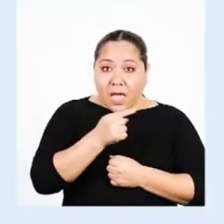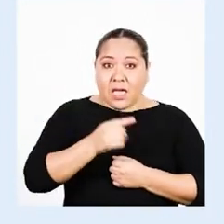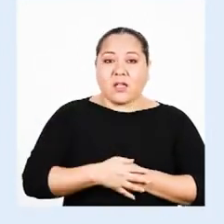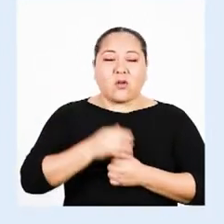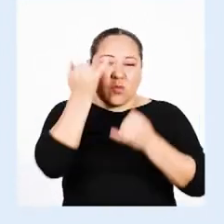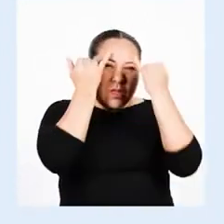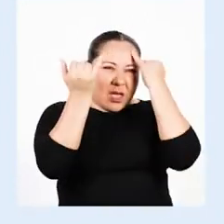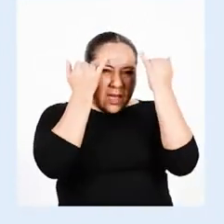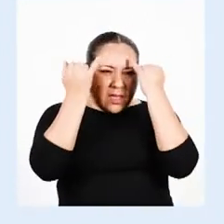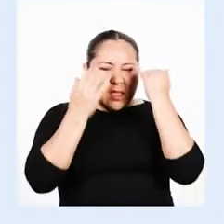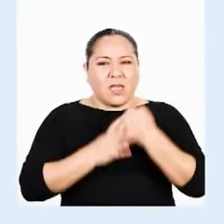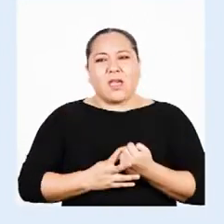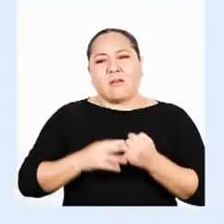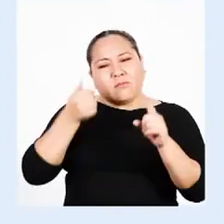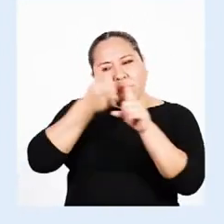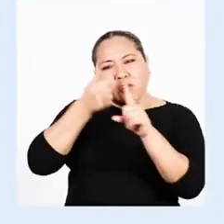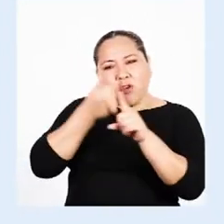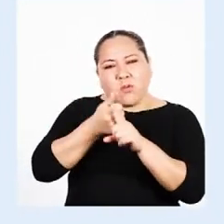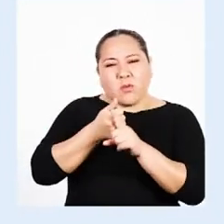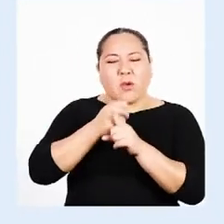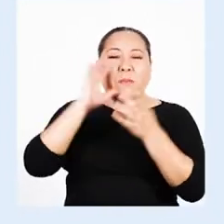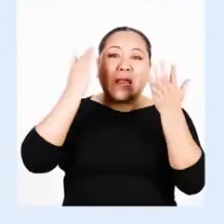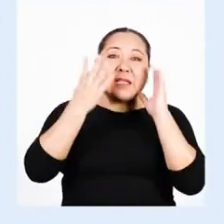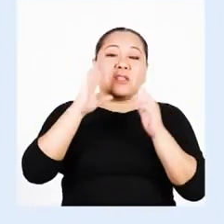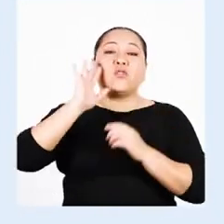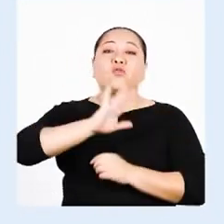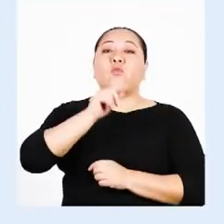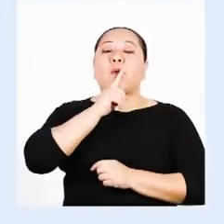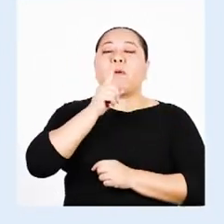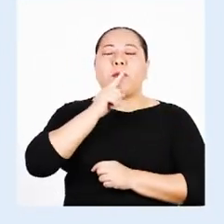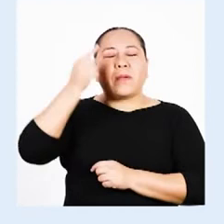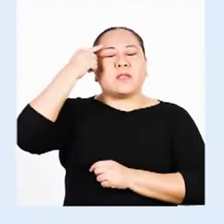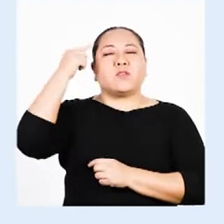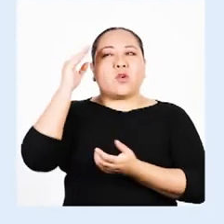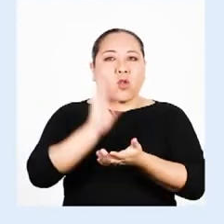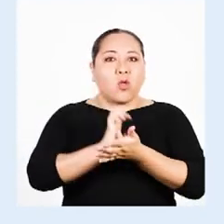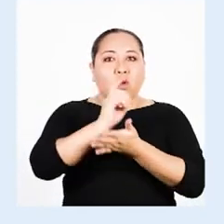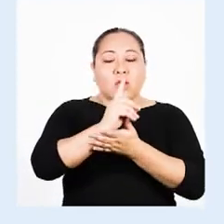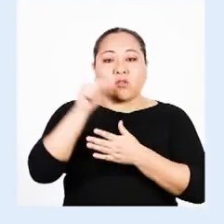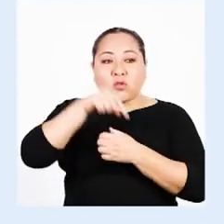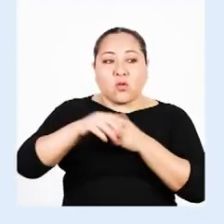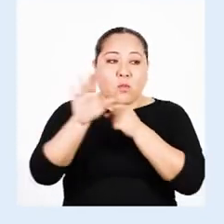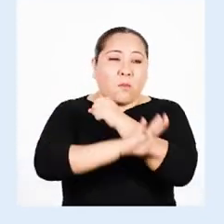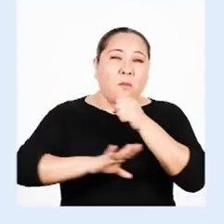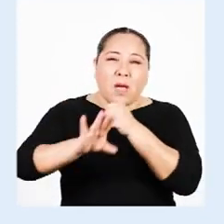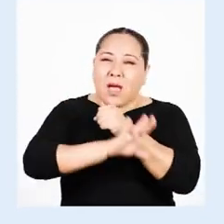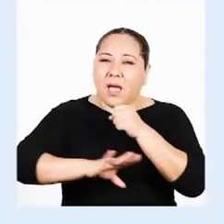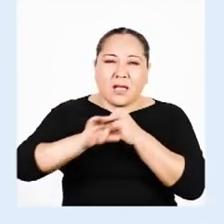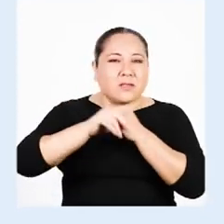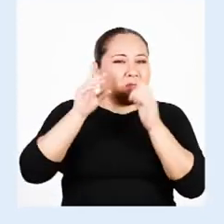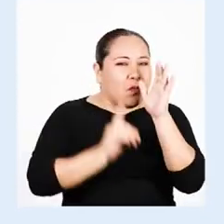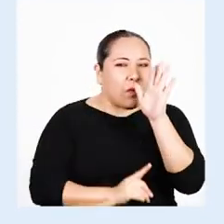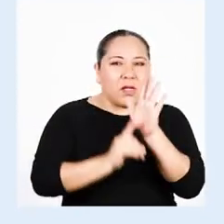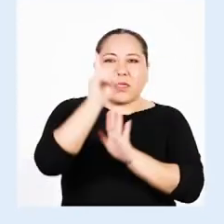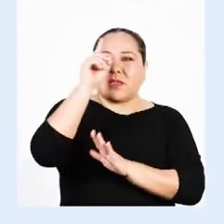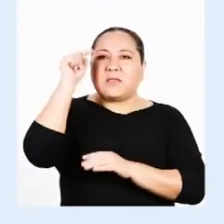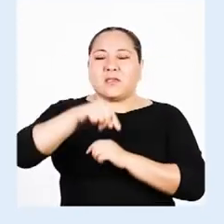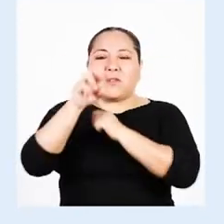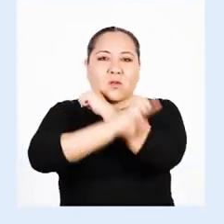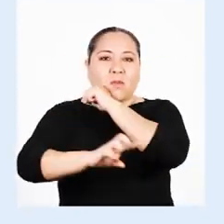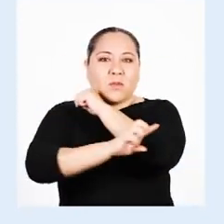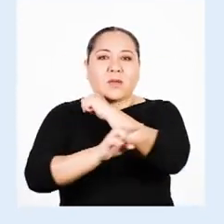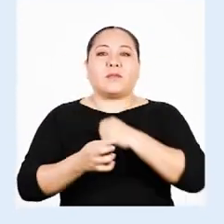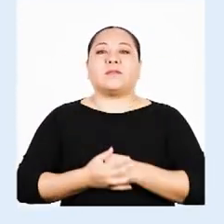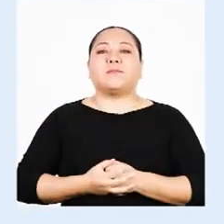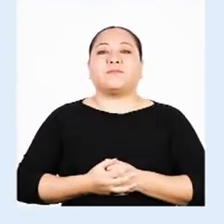Él, con un criterio similar al de su padre, pensó la educación como un aspecto fundamental para el